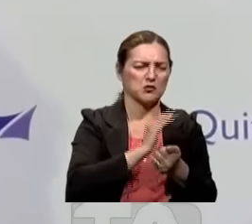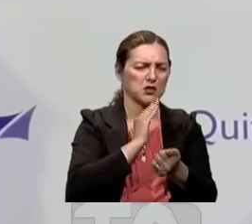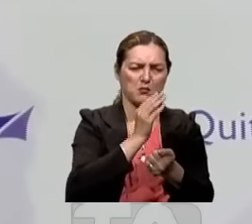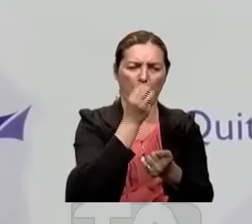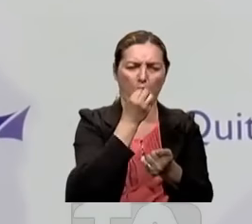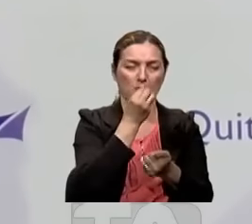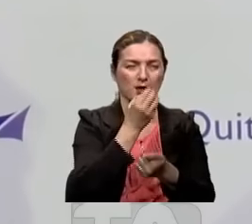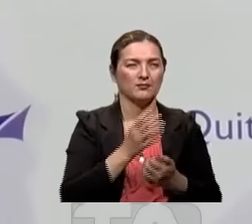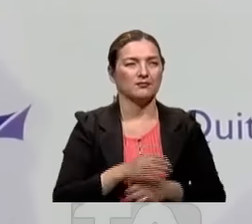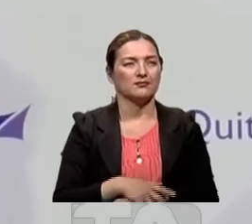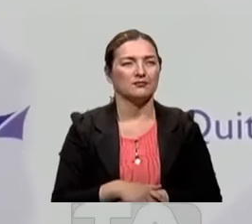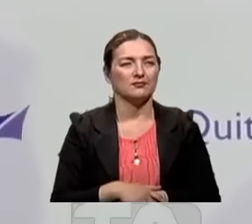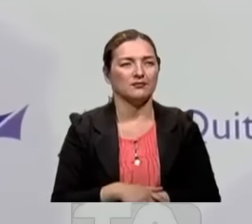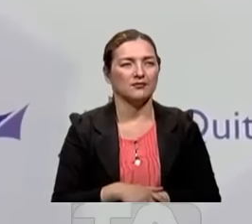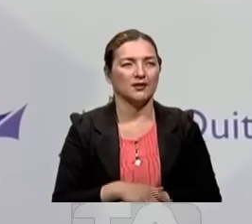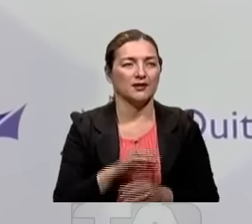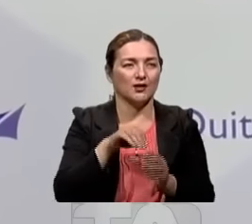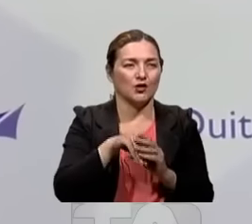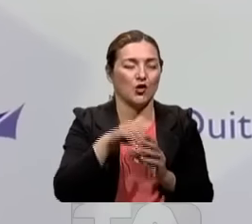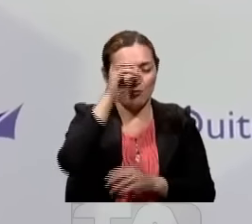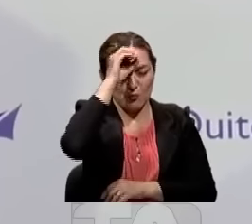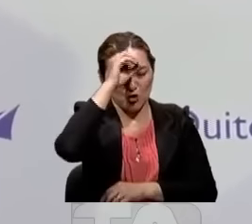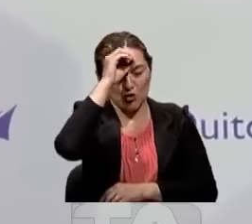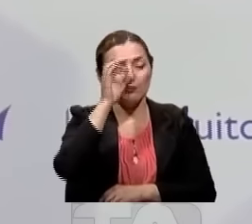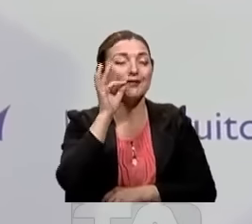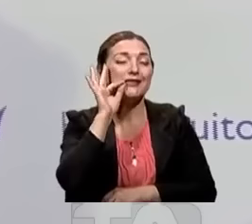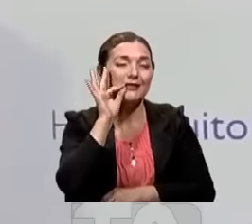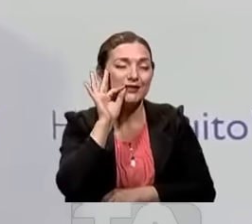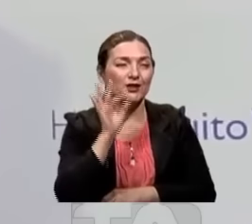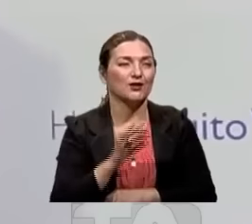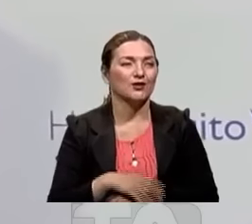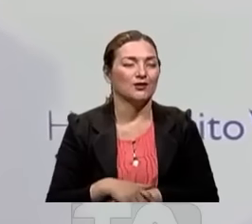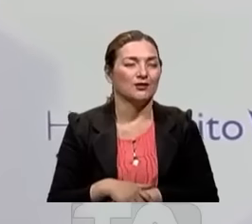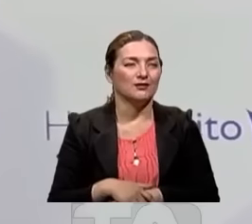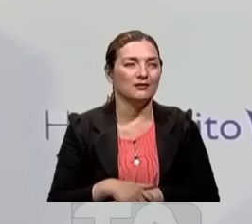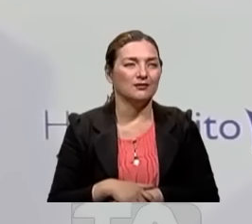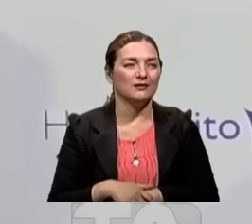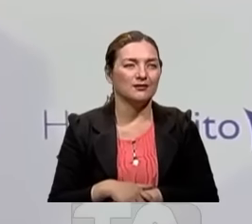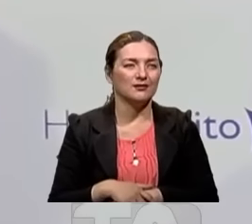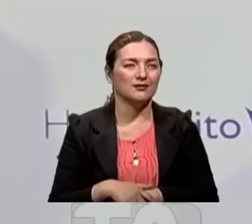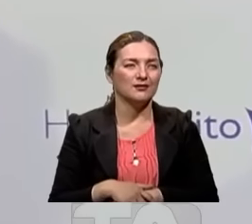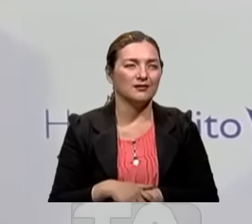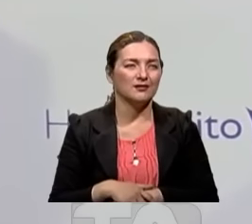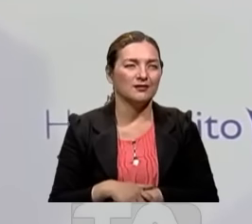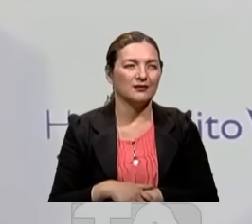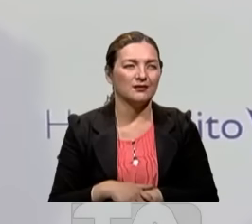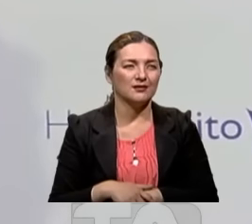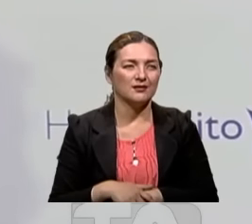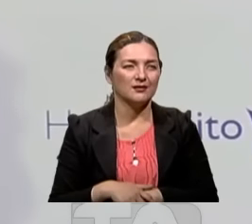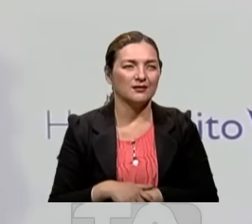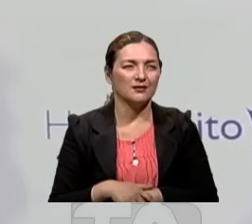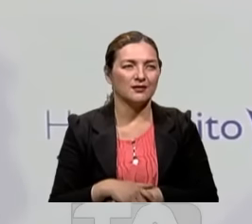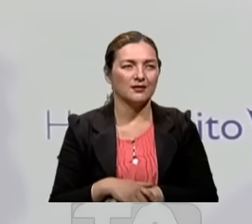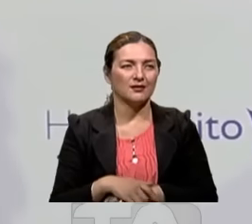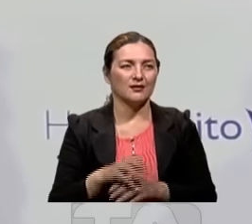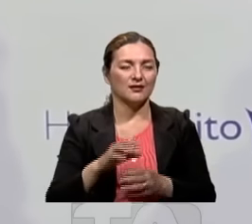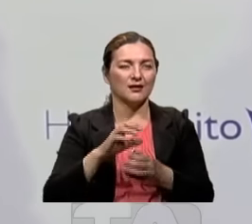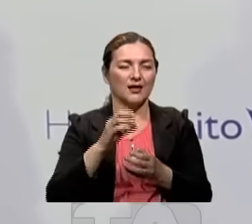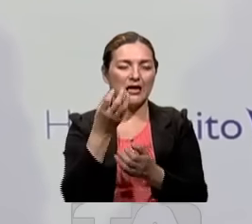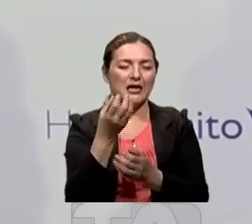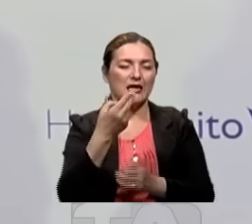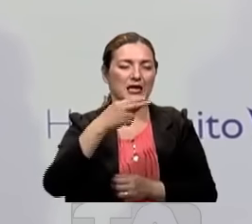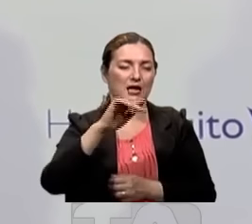el relleno está muy rico. A mi opinión, yo vi que le habían puesto un poco de manjar en los higos, ¿sí? Yo